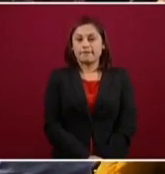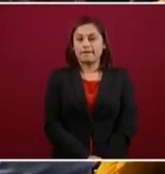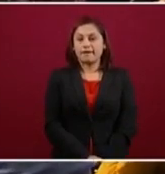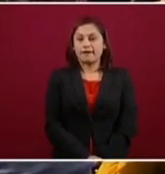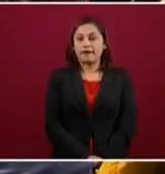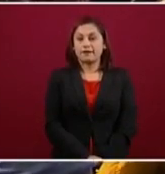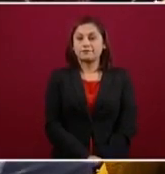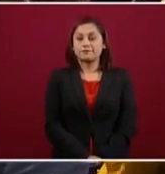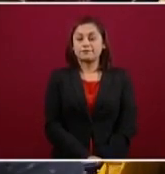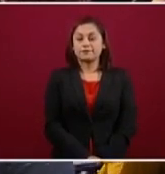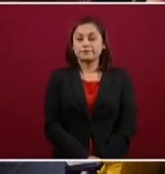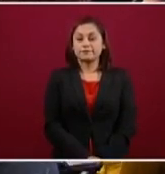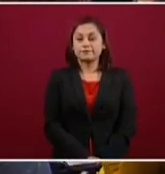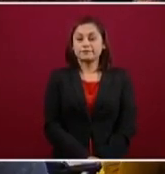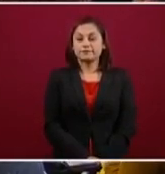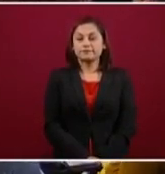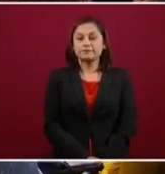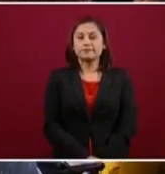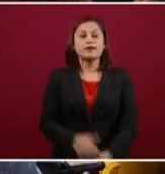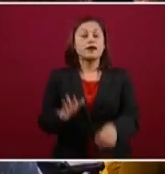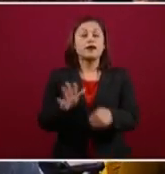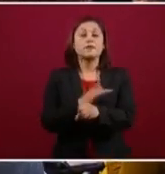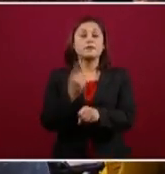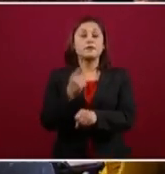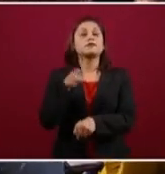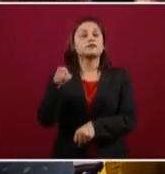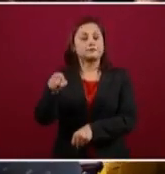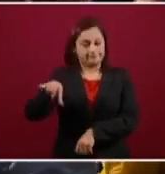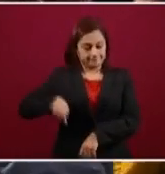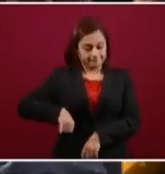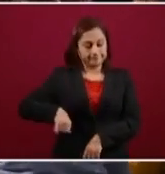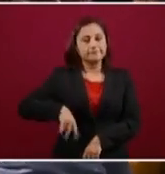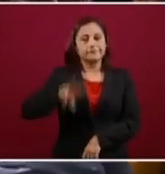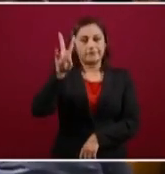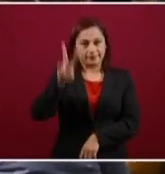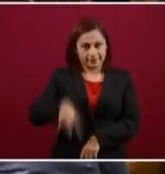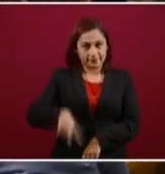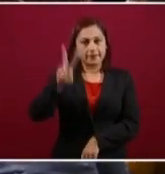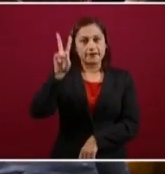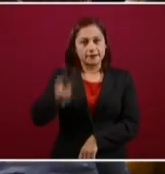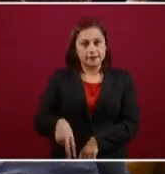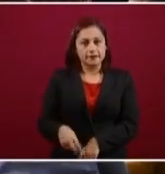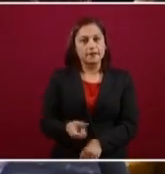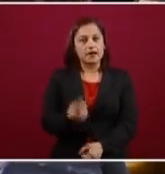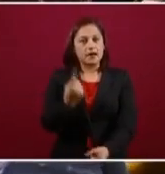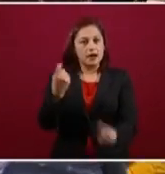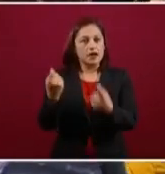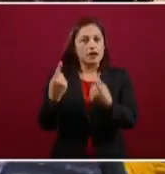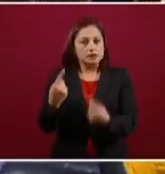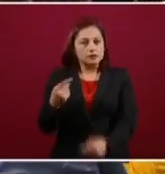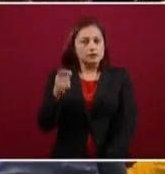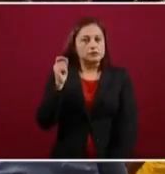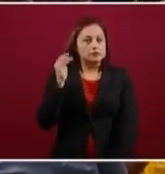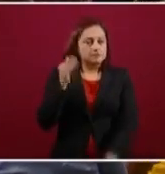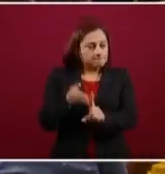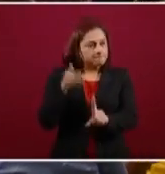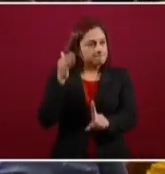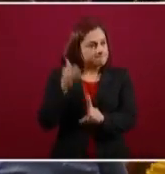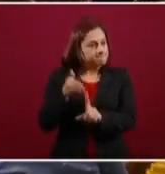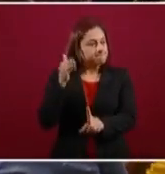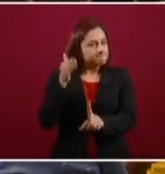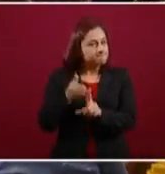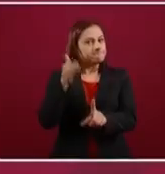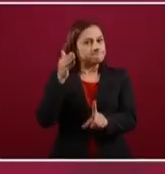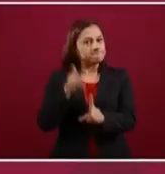Es que es muy interesante, porque estuvieron, la verdad, dale y dale y dale y dale y dale. O sea,